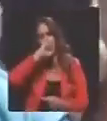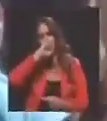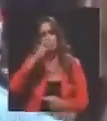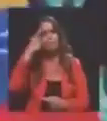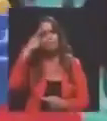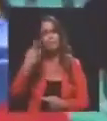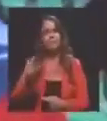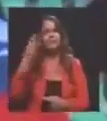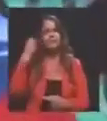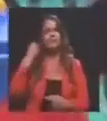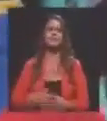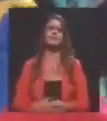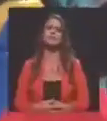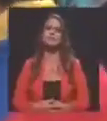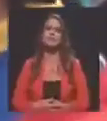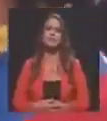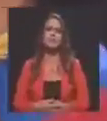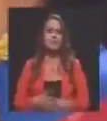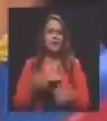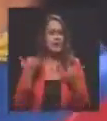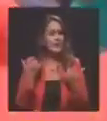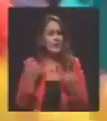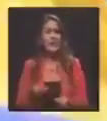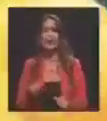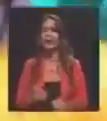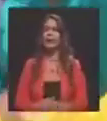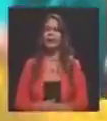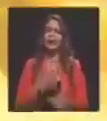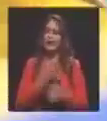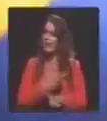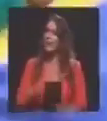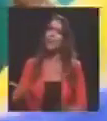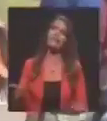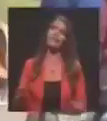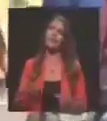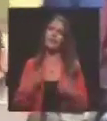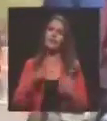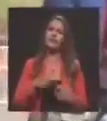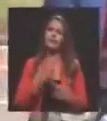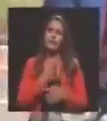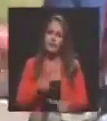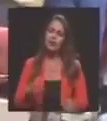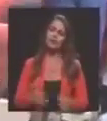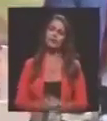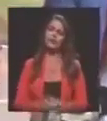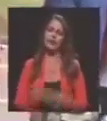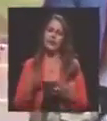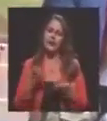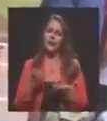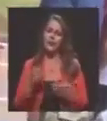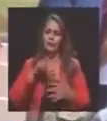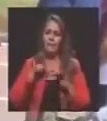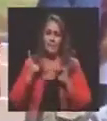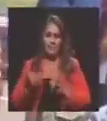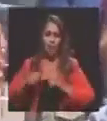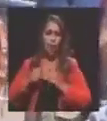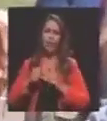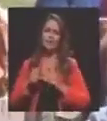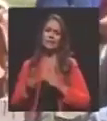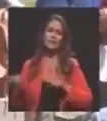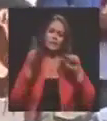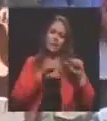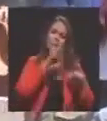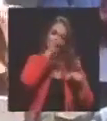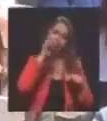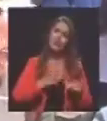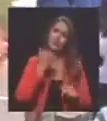hoy, debe ser hoy, tiene que ser hoy que el Señor nos regale la libertad. Y queremos volver a nuestra patria porque es de allí